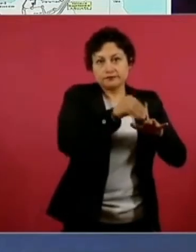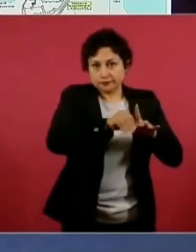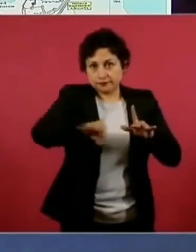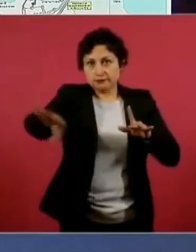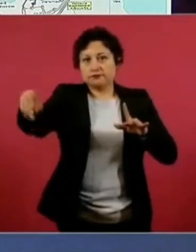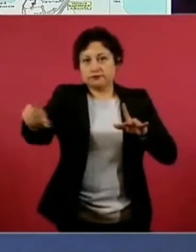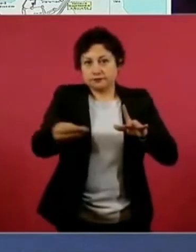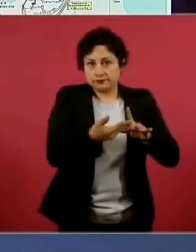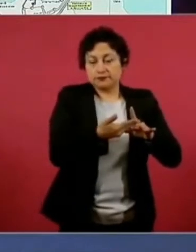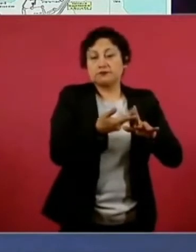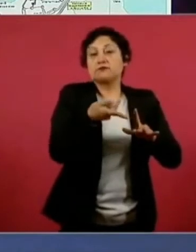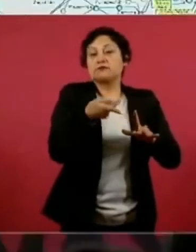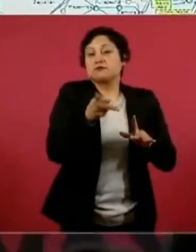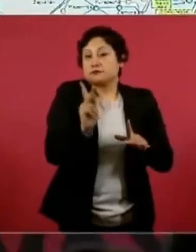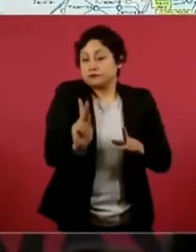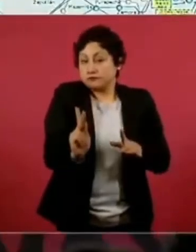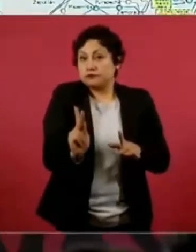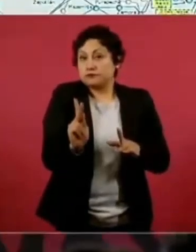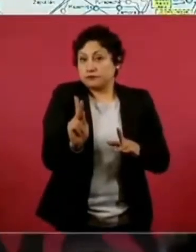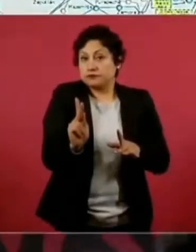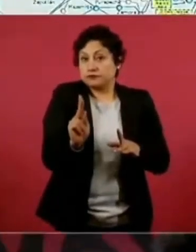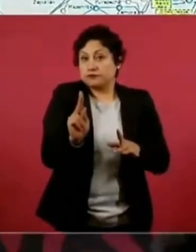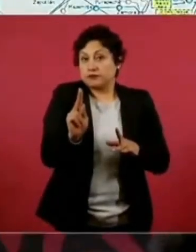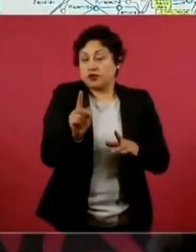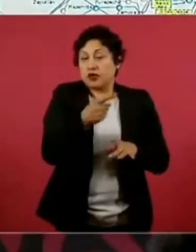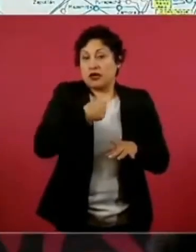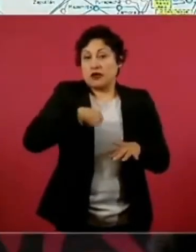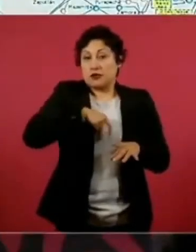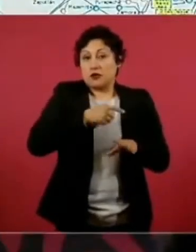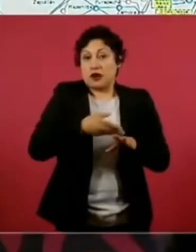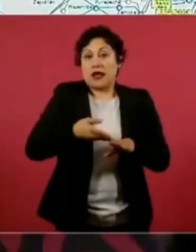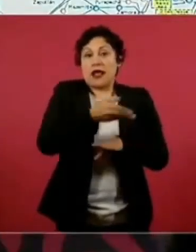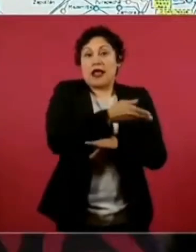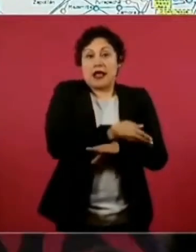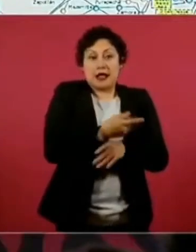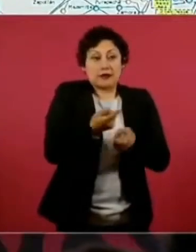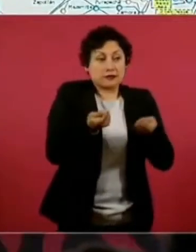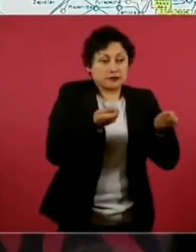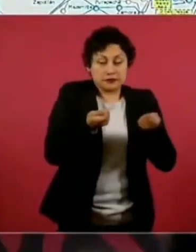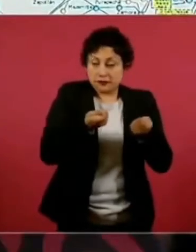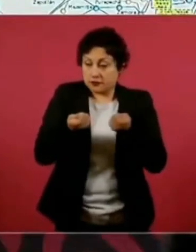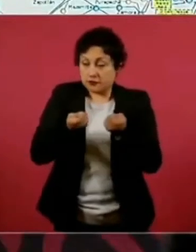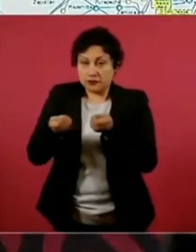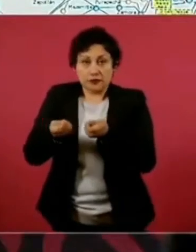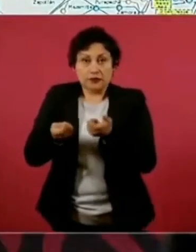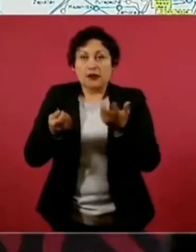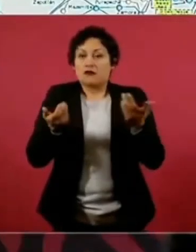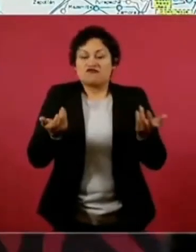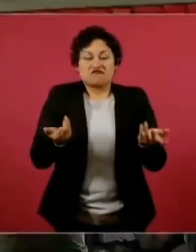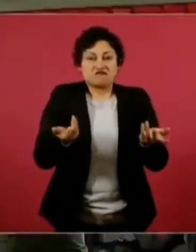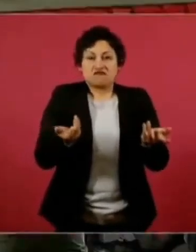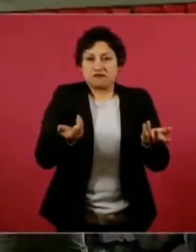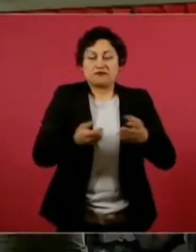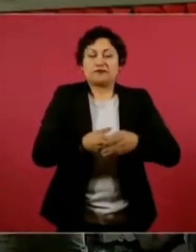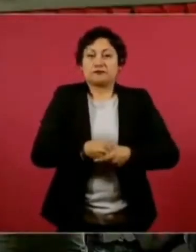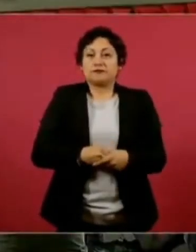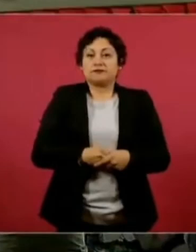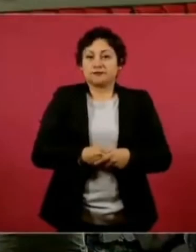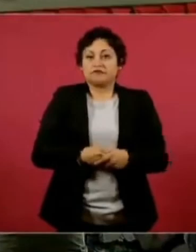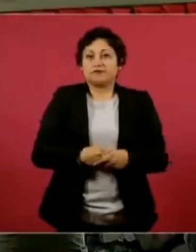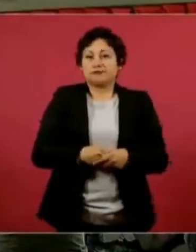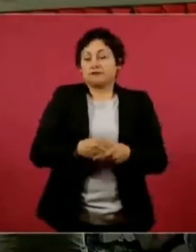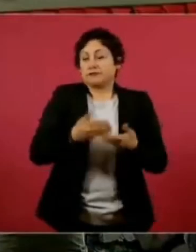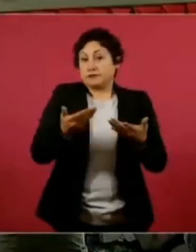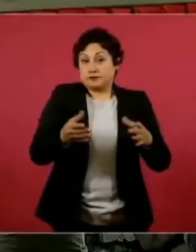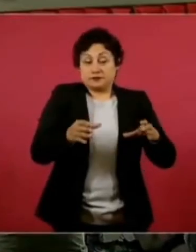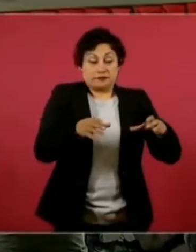ayudan en la protección y controlar el flujo de la energía. Entonces, al momento de que estas centrales nos abrían las